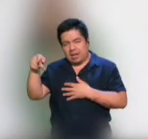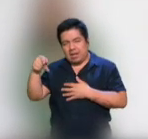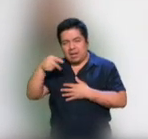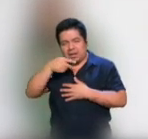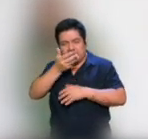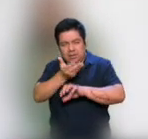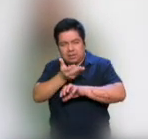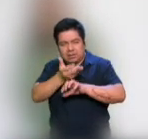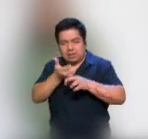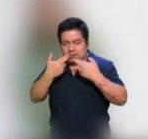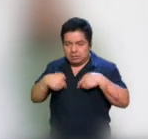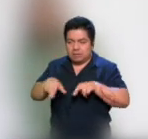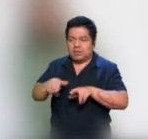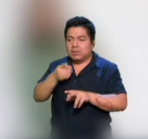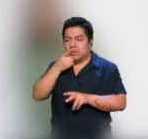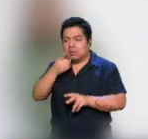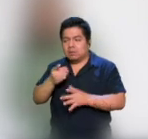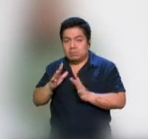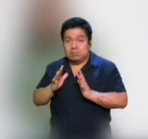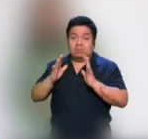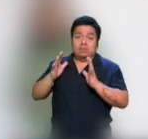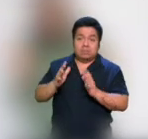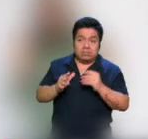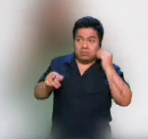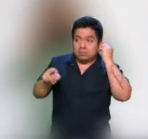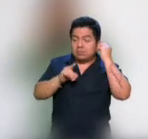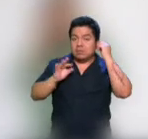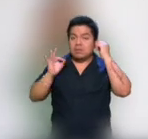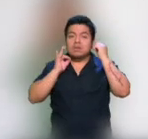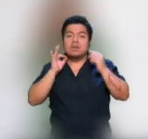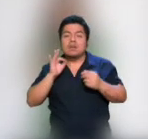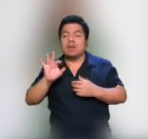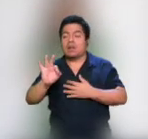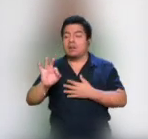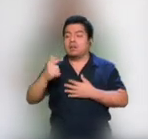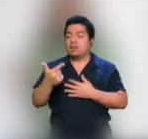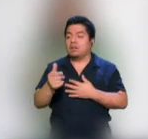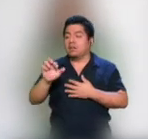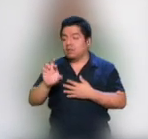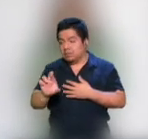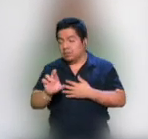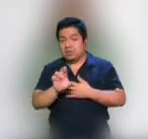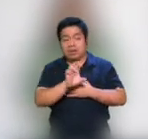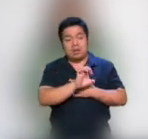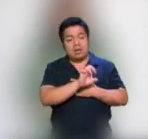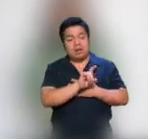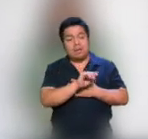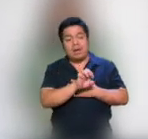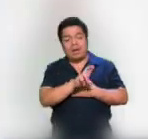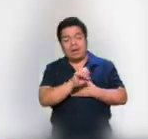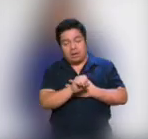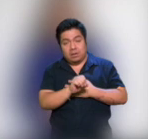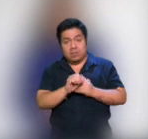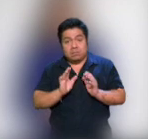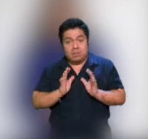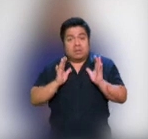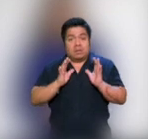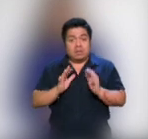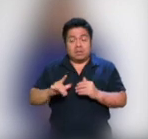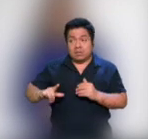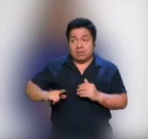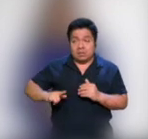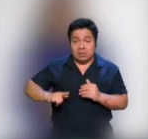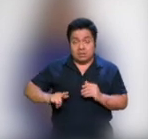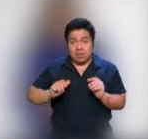Salazar, quien ayer se dijo sorprendido de las declaraciones del fiscal general de la República, Alejandro Gertz Manero, respecto a que su gobierno